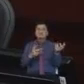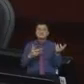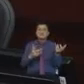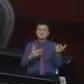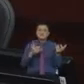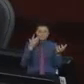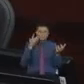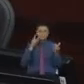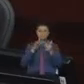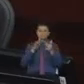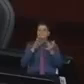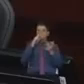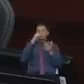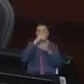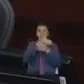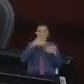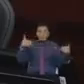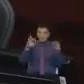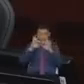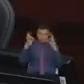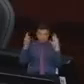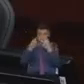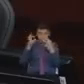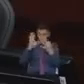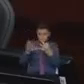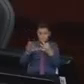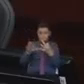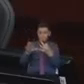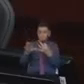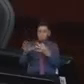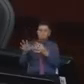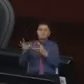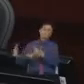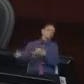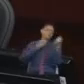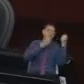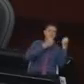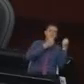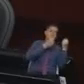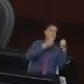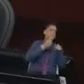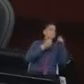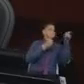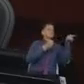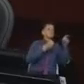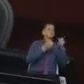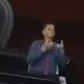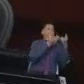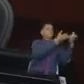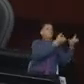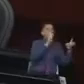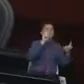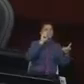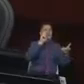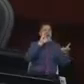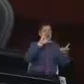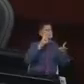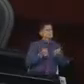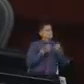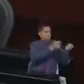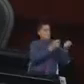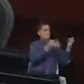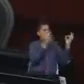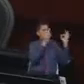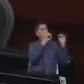de sus familias para convertirlos en niños de familias farianas. No lo vi, y yo sí me leí el